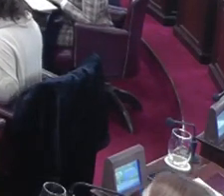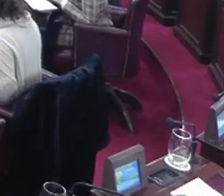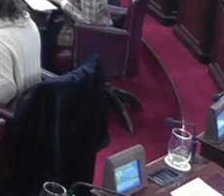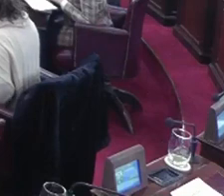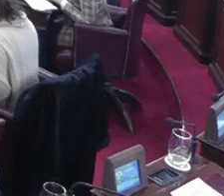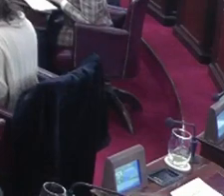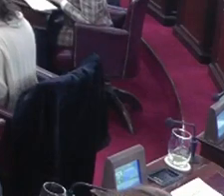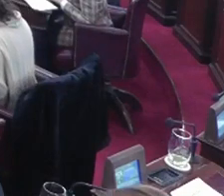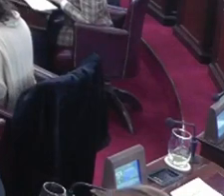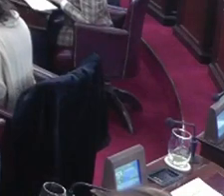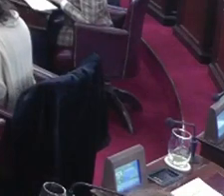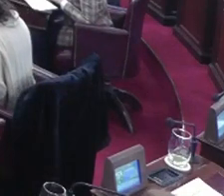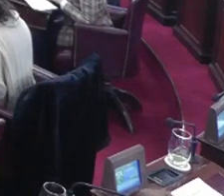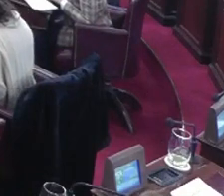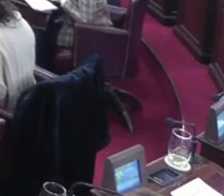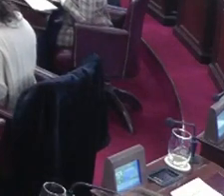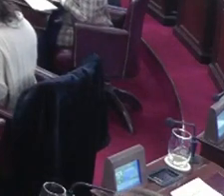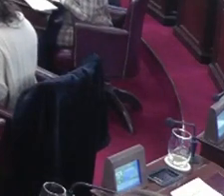la bandera